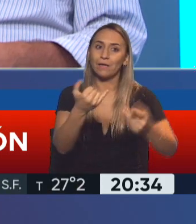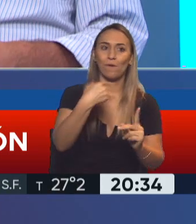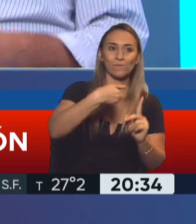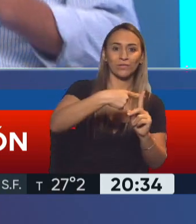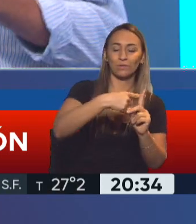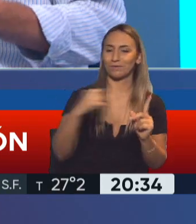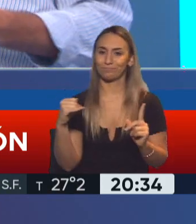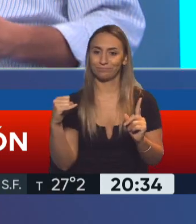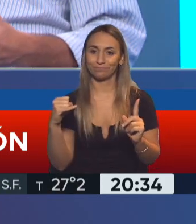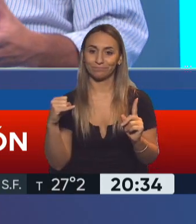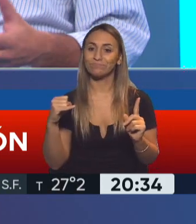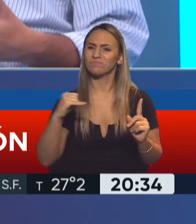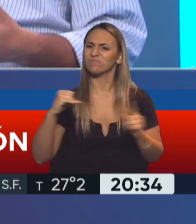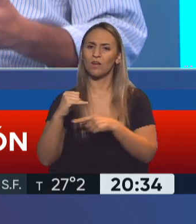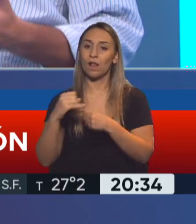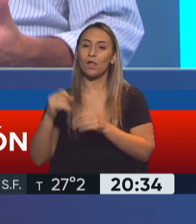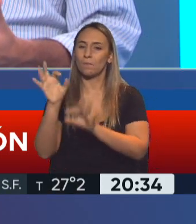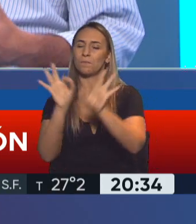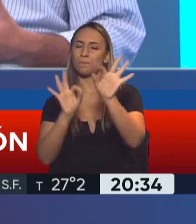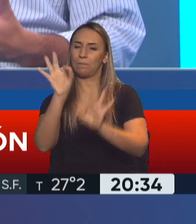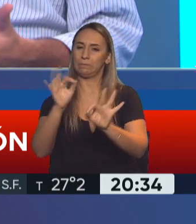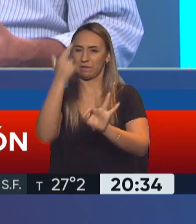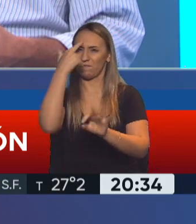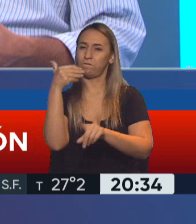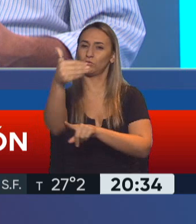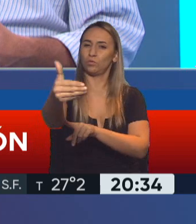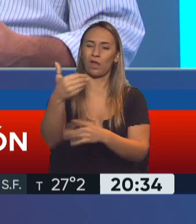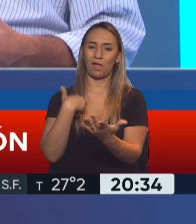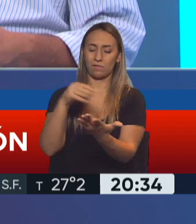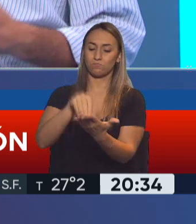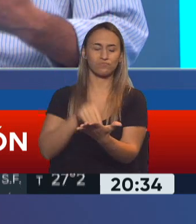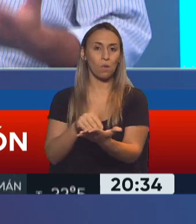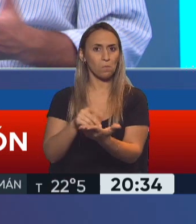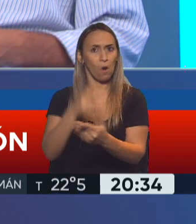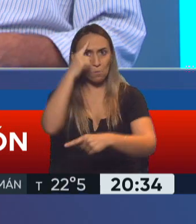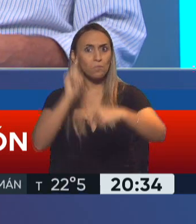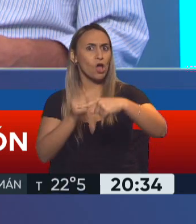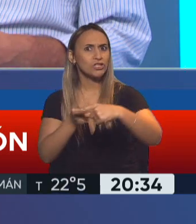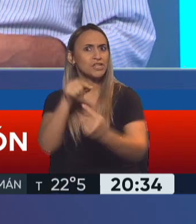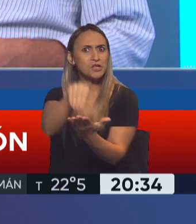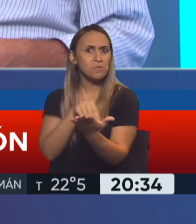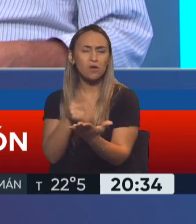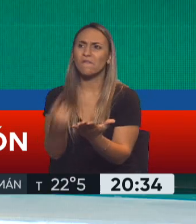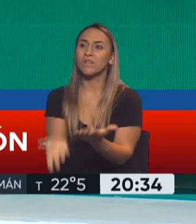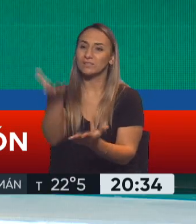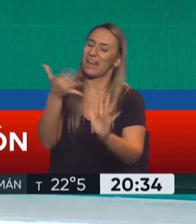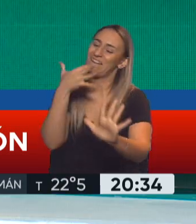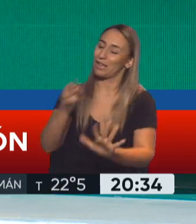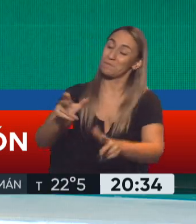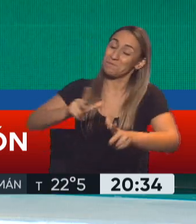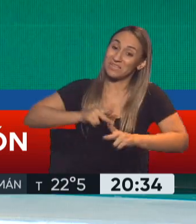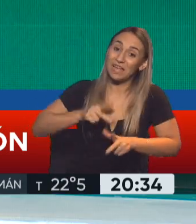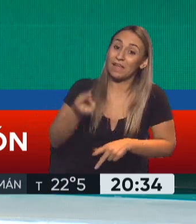debilidad en las proyecciones que son tal vez demasiado optimistas la inflación y en cuanto a una inflación del